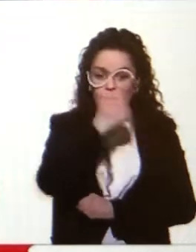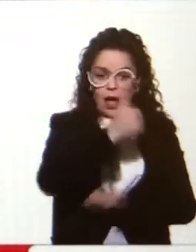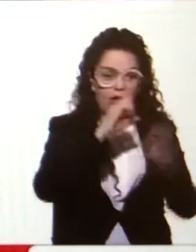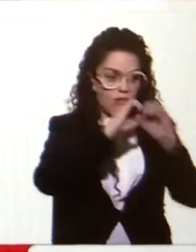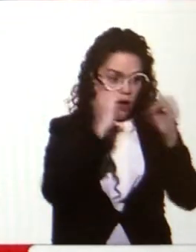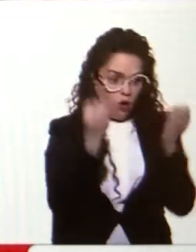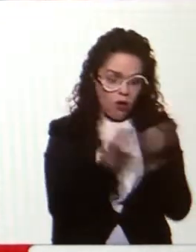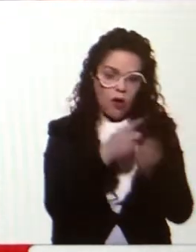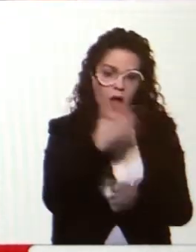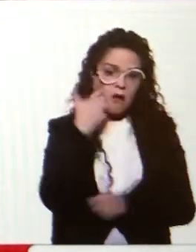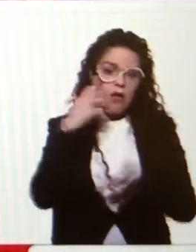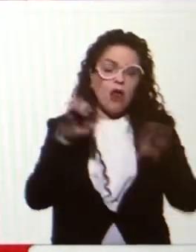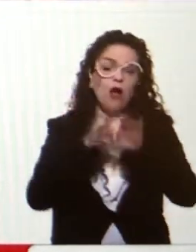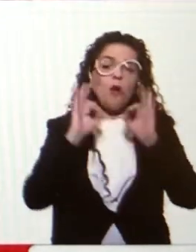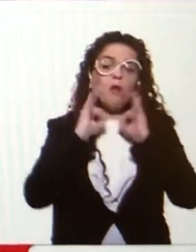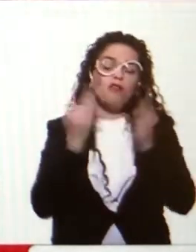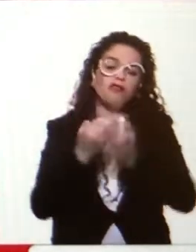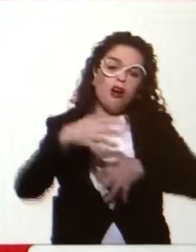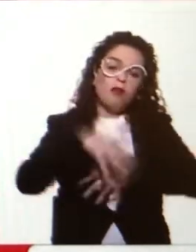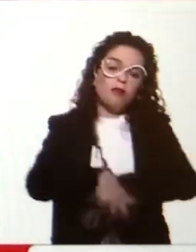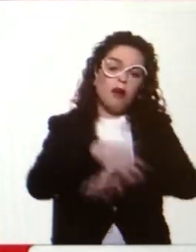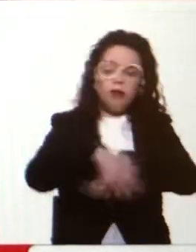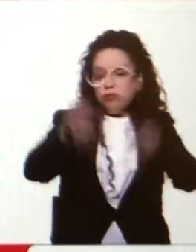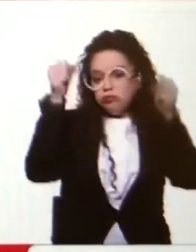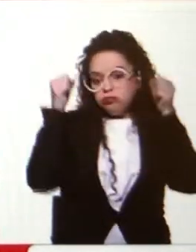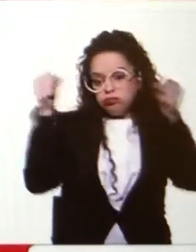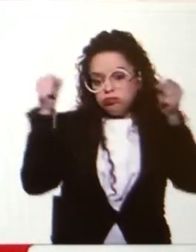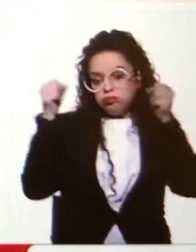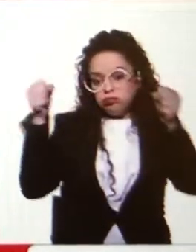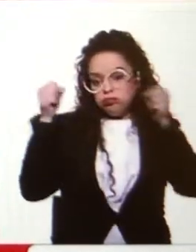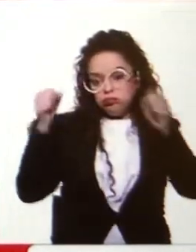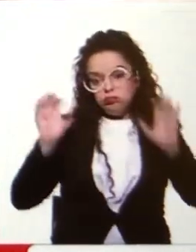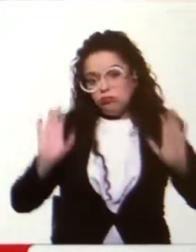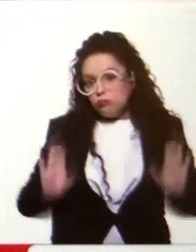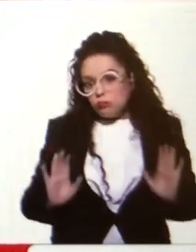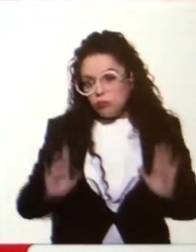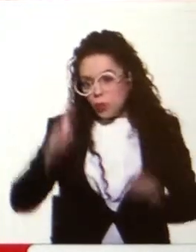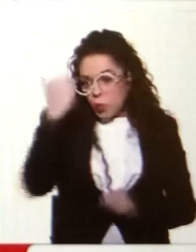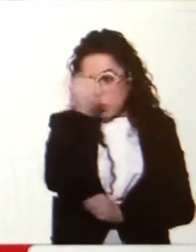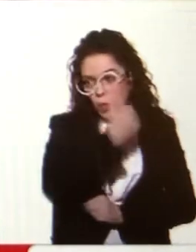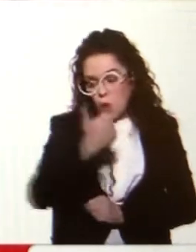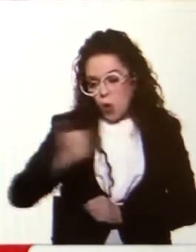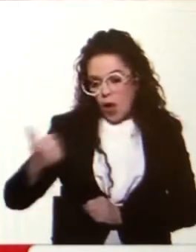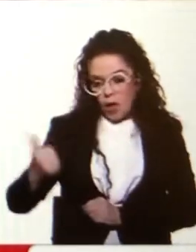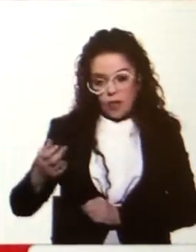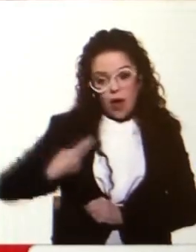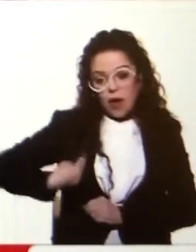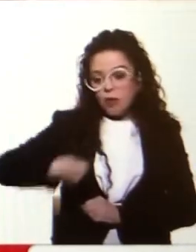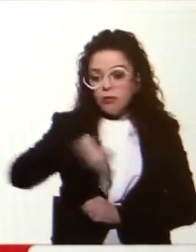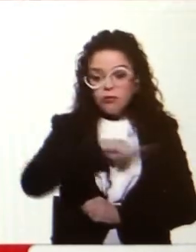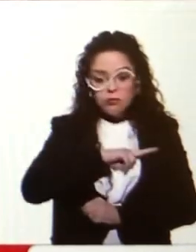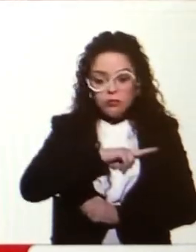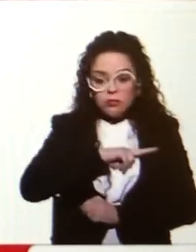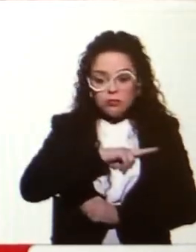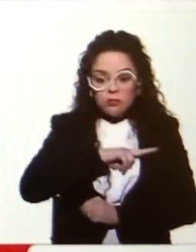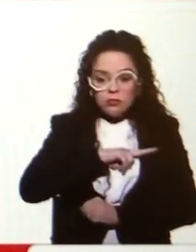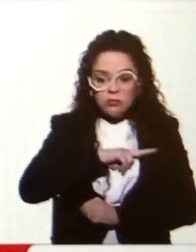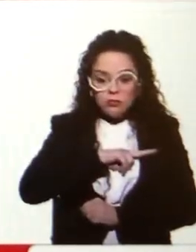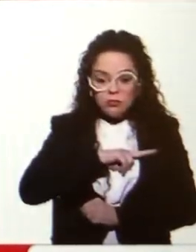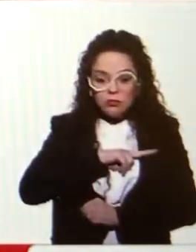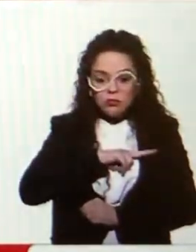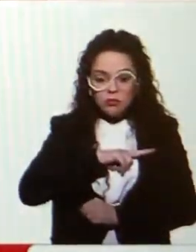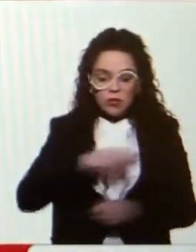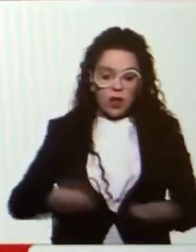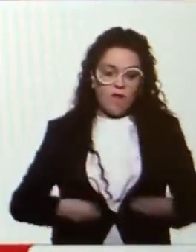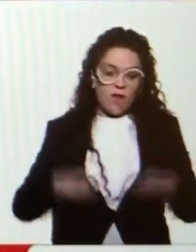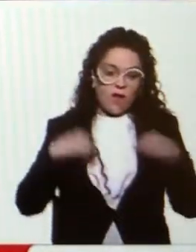investigación Qué pasó exactamente Por qué salió Alejandro encina Rodríguez como titular de la investigación